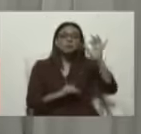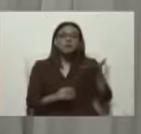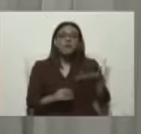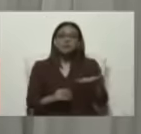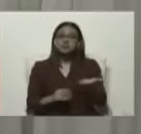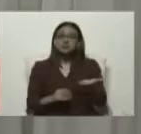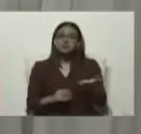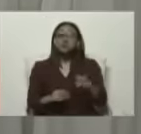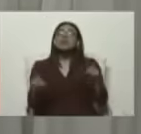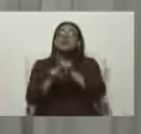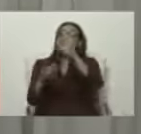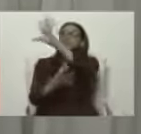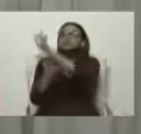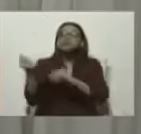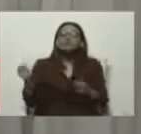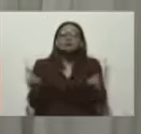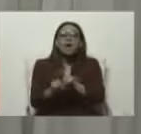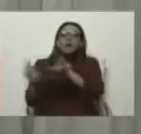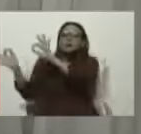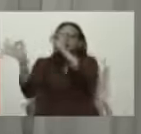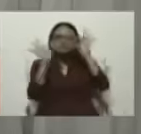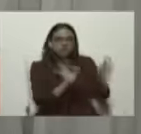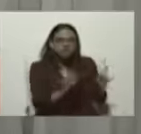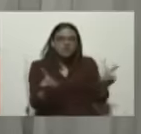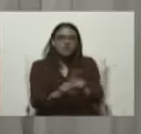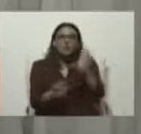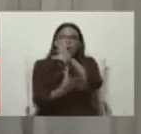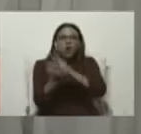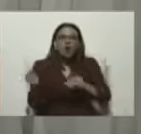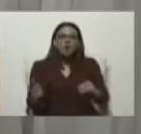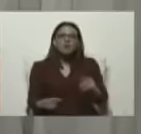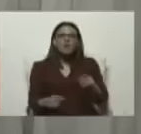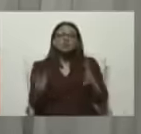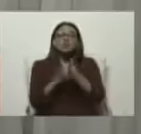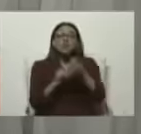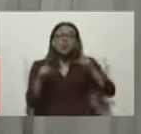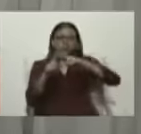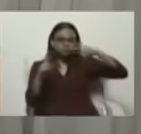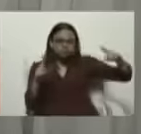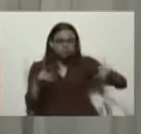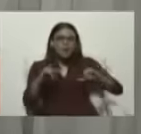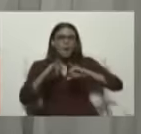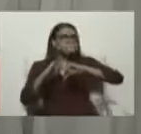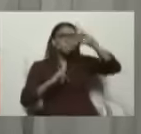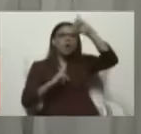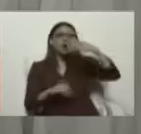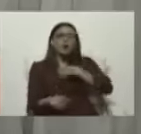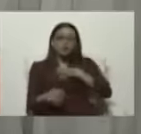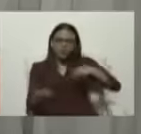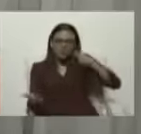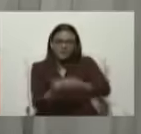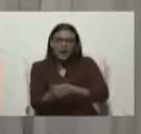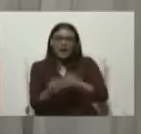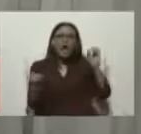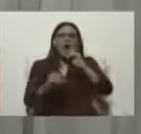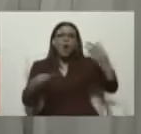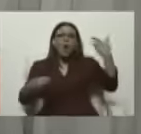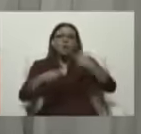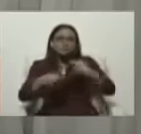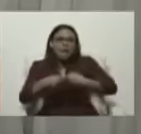y es lo mismo que van a hacer aquí. Poner la luz a precios prohibitivos, a precios impagables, el gas a